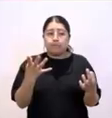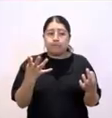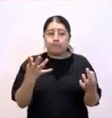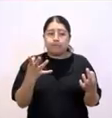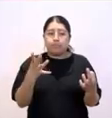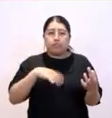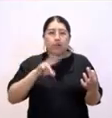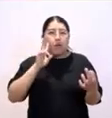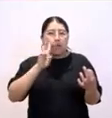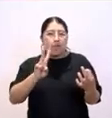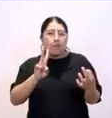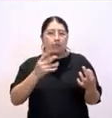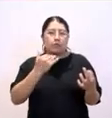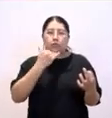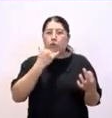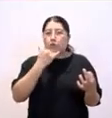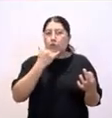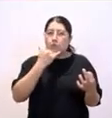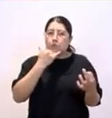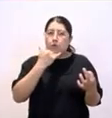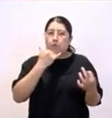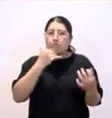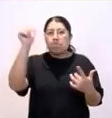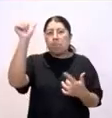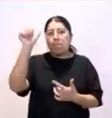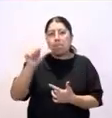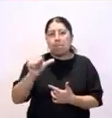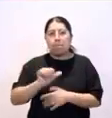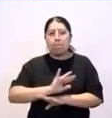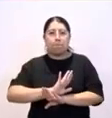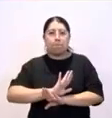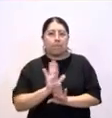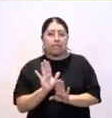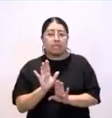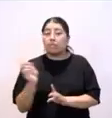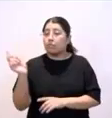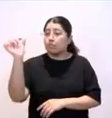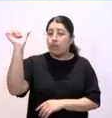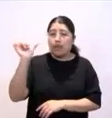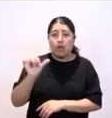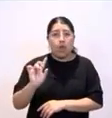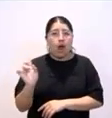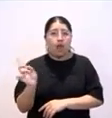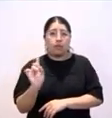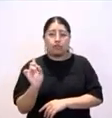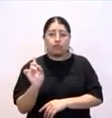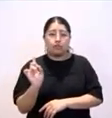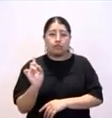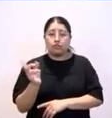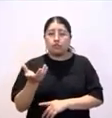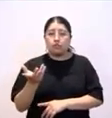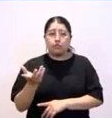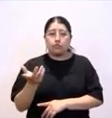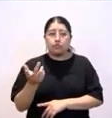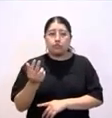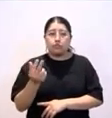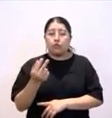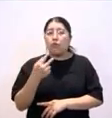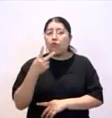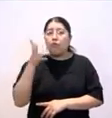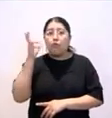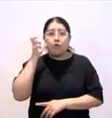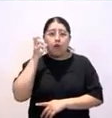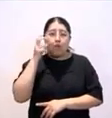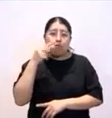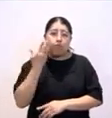lo veamos en ocasiones como una película. Pues bien, no es ninguna película. Le decía que iba a ponerle un audio, que no lo